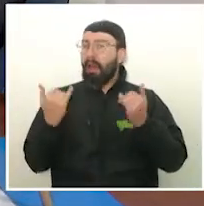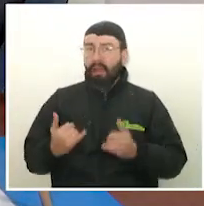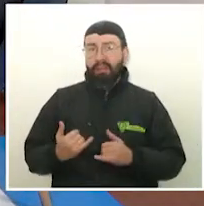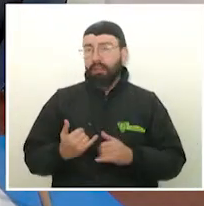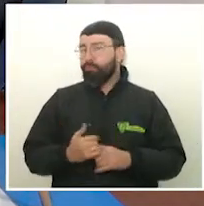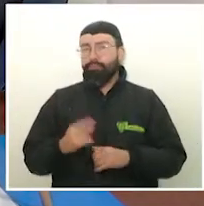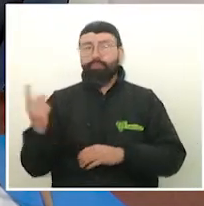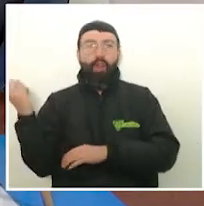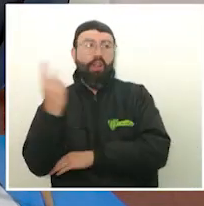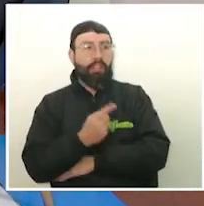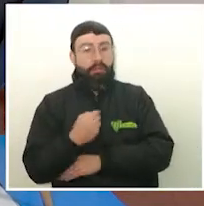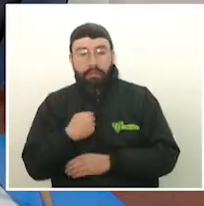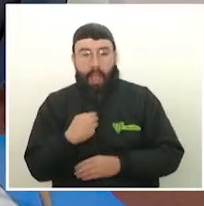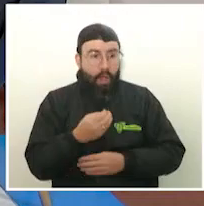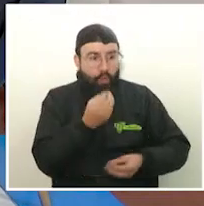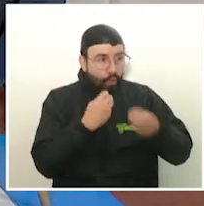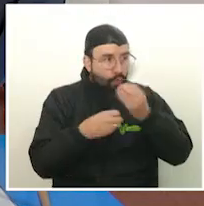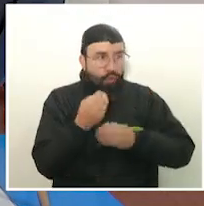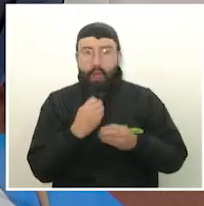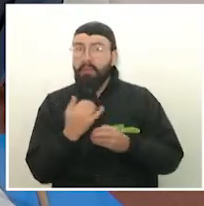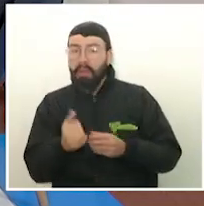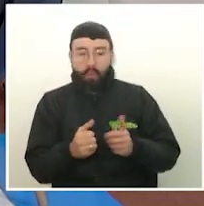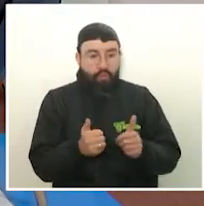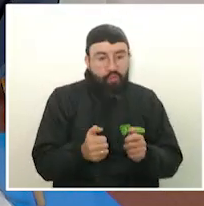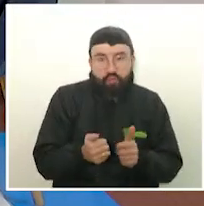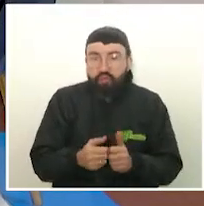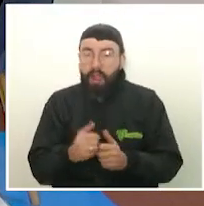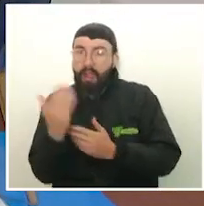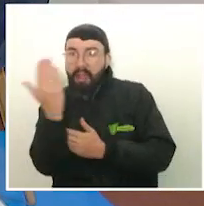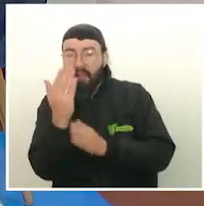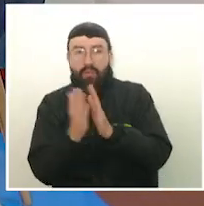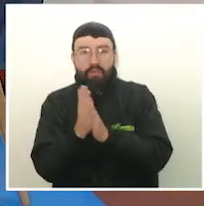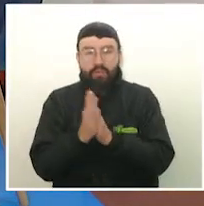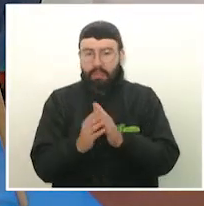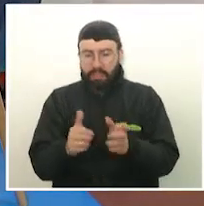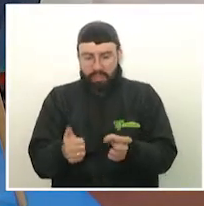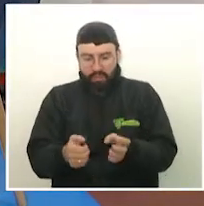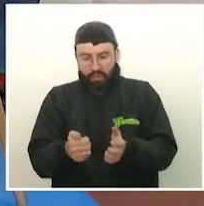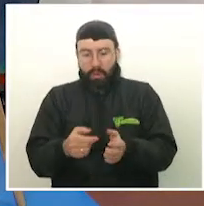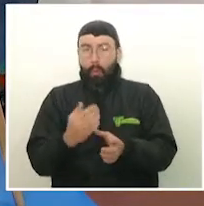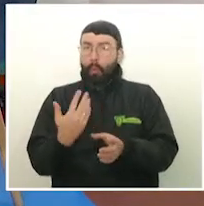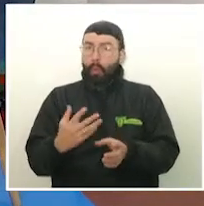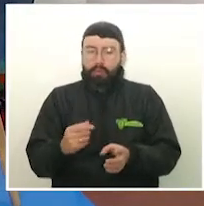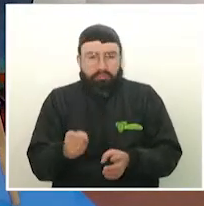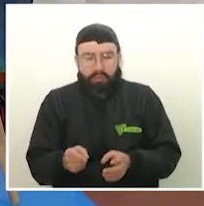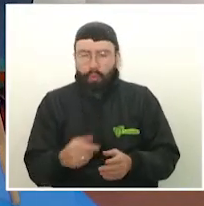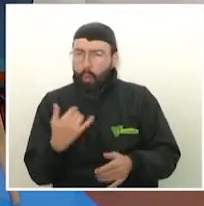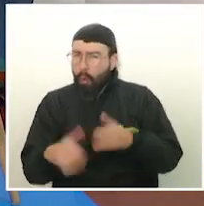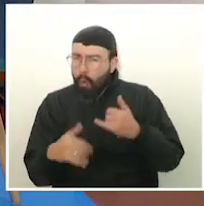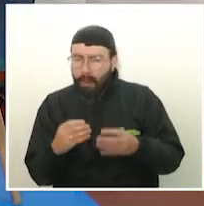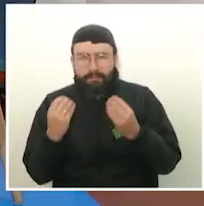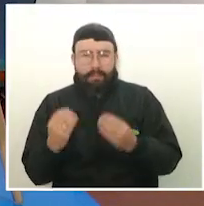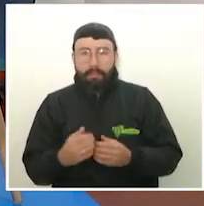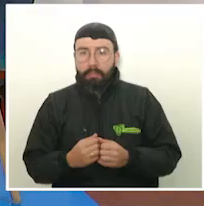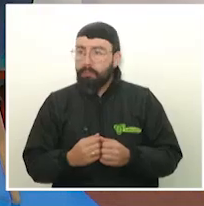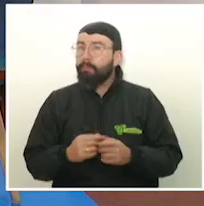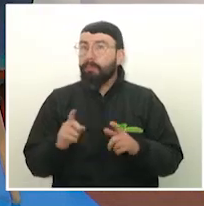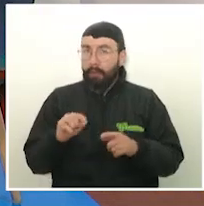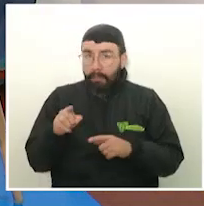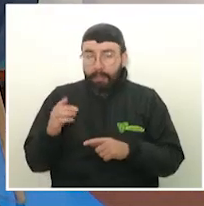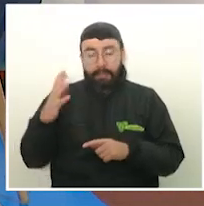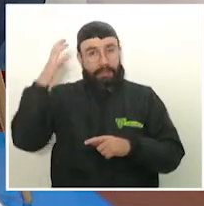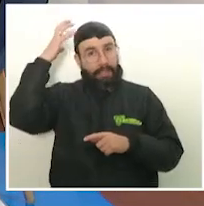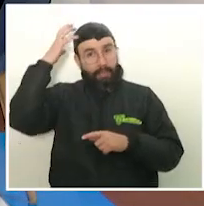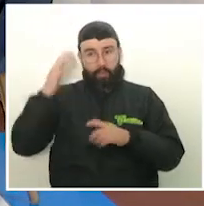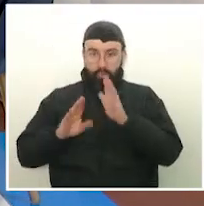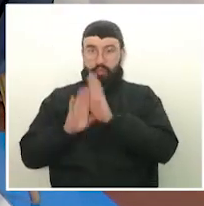todo el día está aquí, crispeta y mecato y dele. Entonces estos dos dedos, esto se desarrolla increíble. Y hasta el cerebro. Pero, ¿con